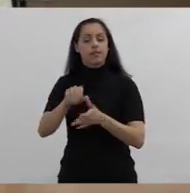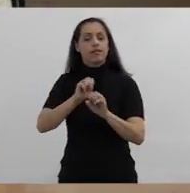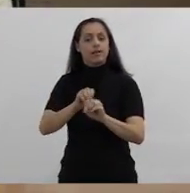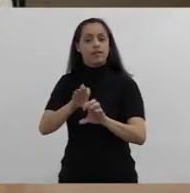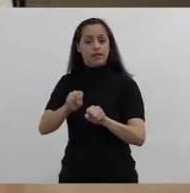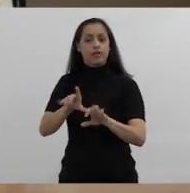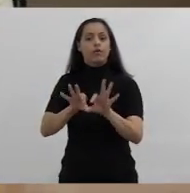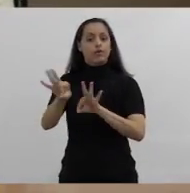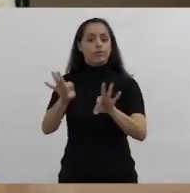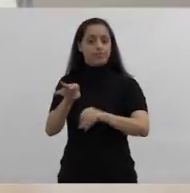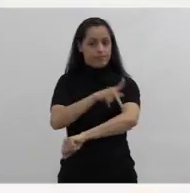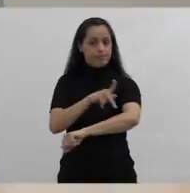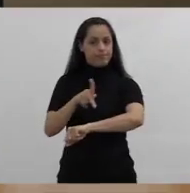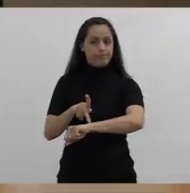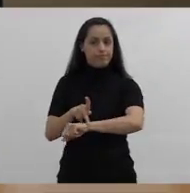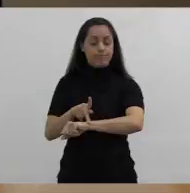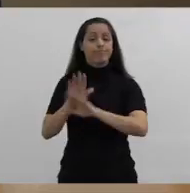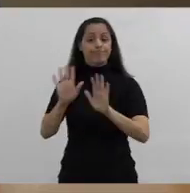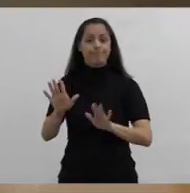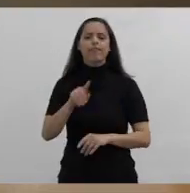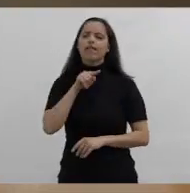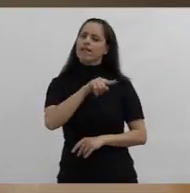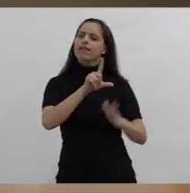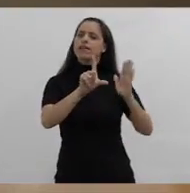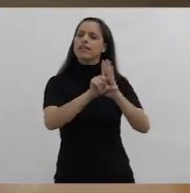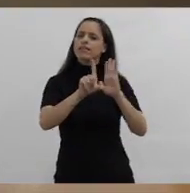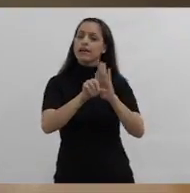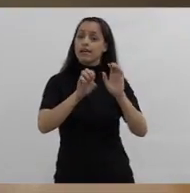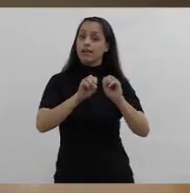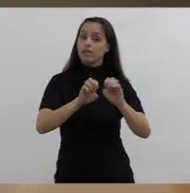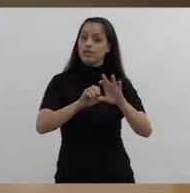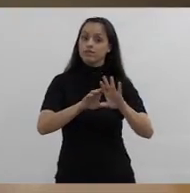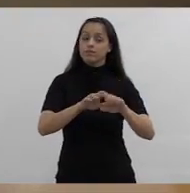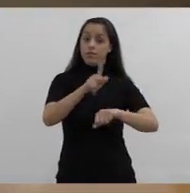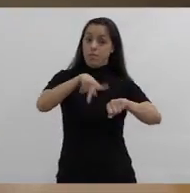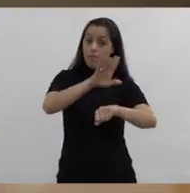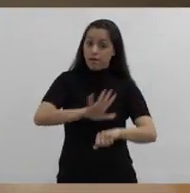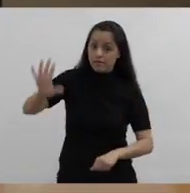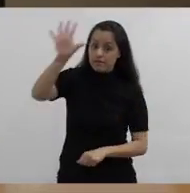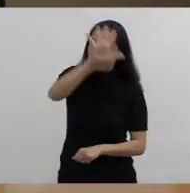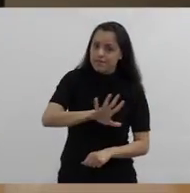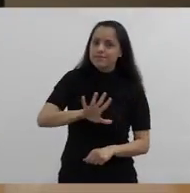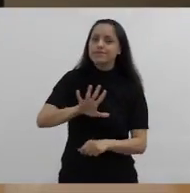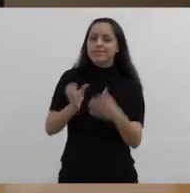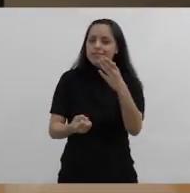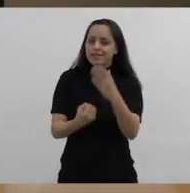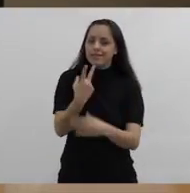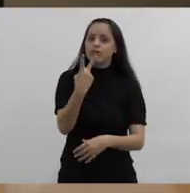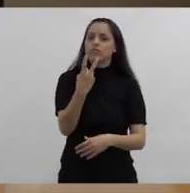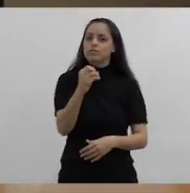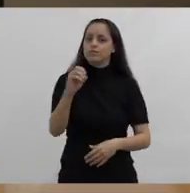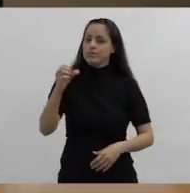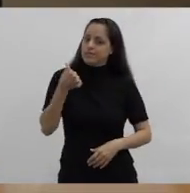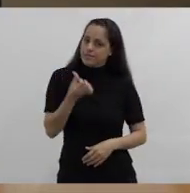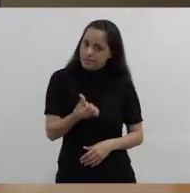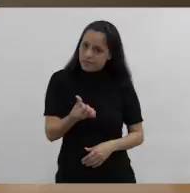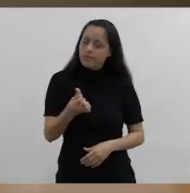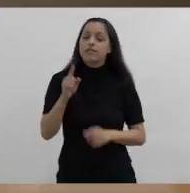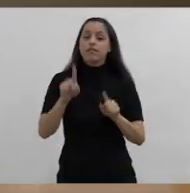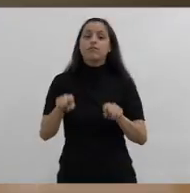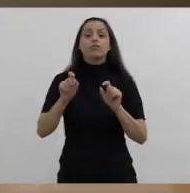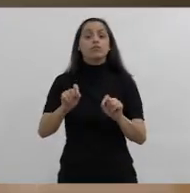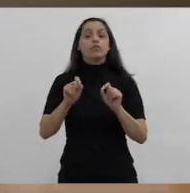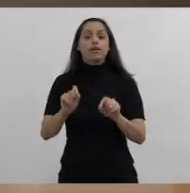Educativa y Coordinación Pedagógica, y la Ley de Educación Nacional, que es del 2006, es la que